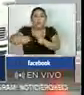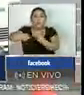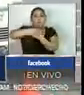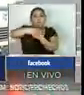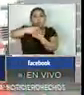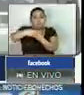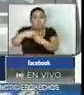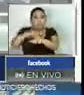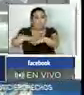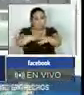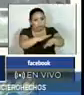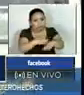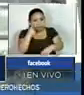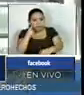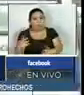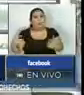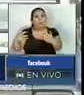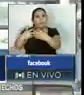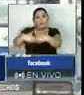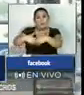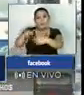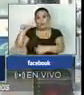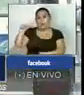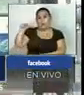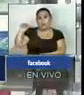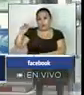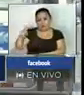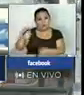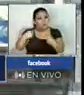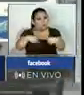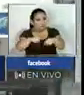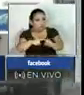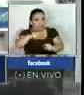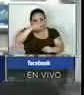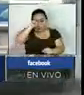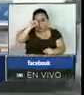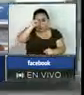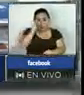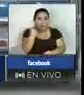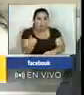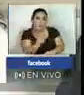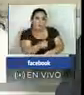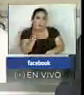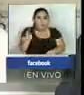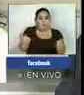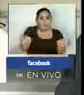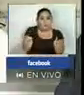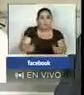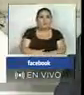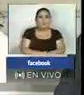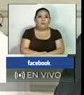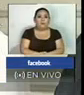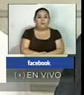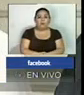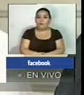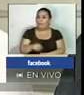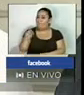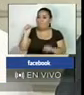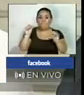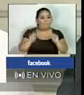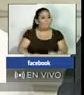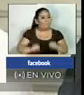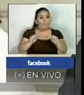sumó al llamado de la ANEP a que se reanude la actividad de los transportistas. Los buses no pueden circular,